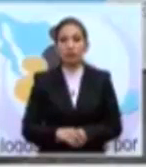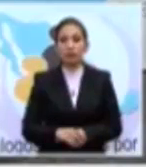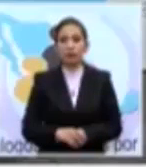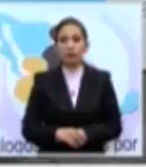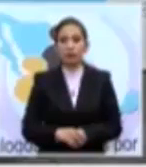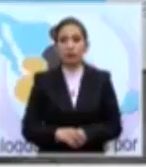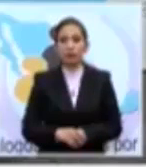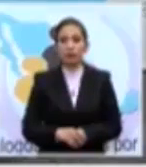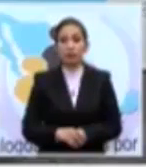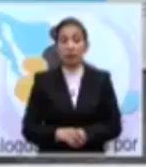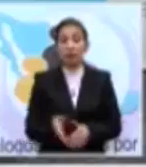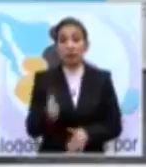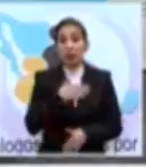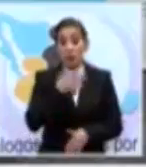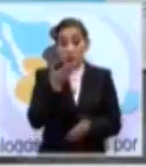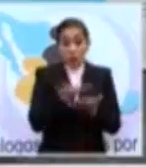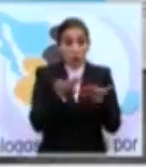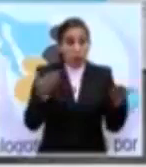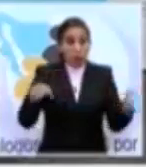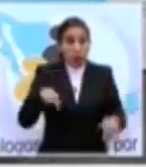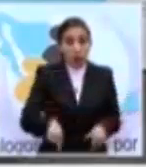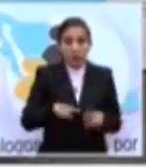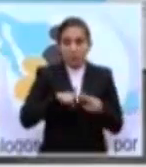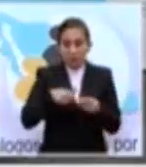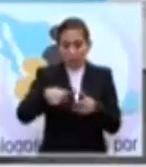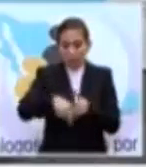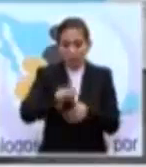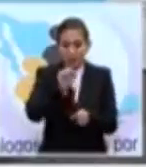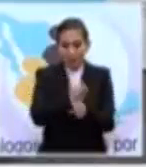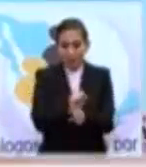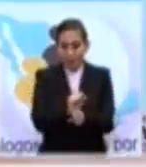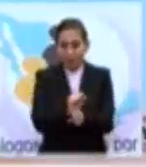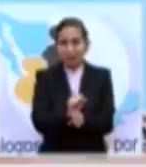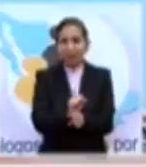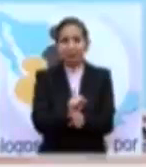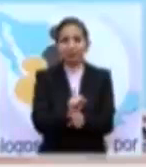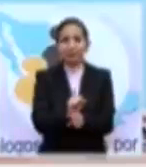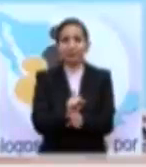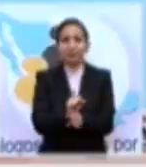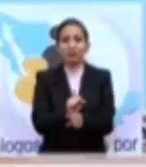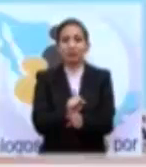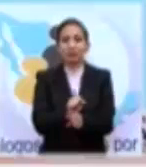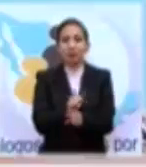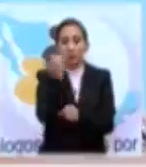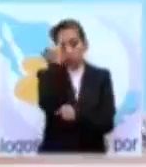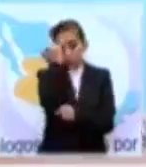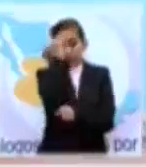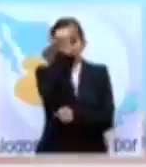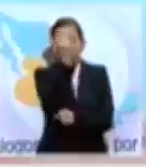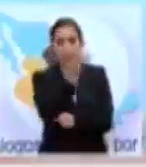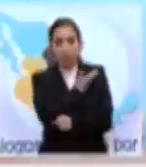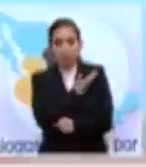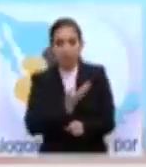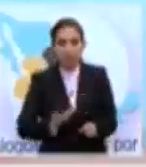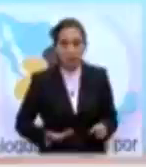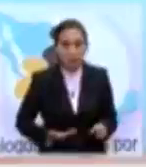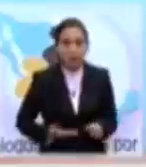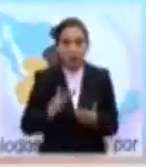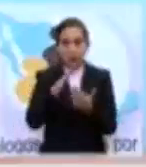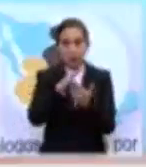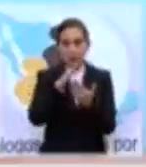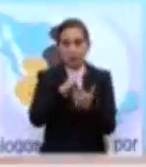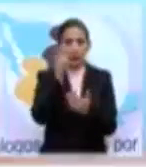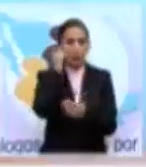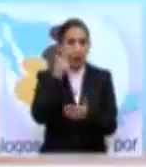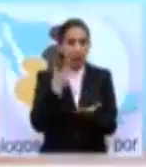Qué bueno que el día de hoy empezamos esta semana, por iniciativa del presidente de la mesa directiva, del